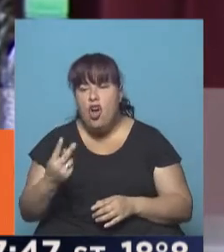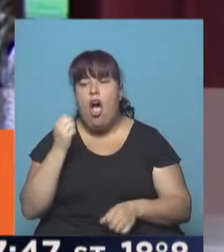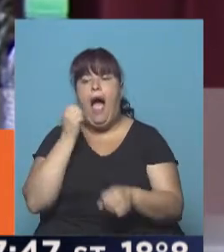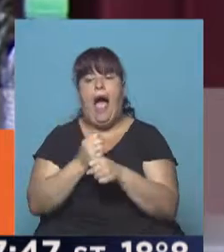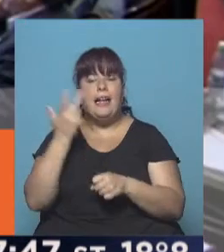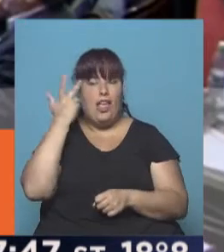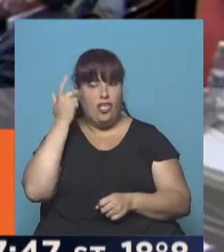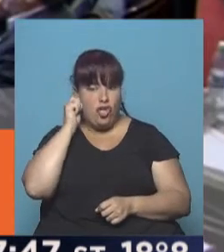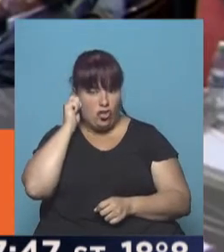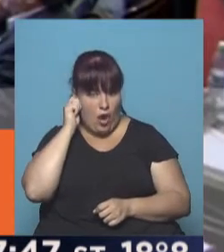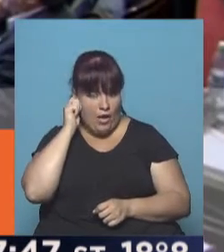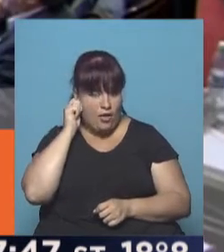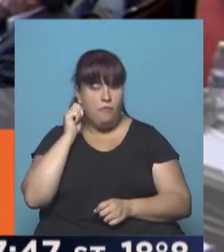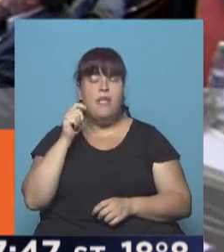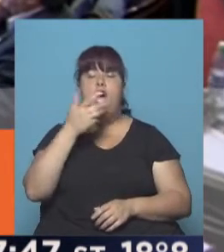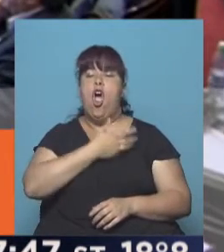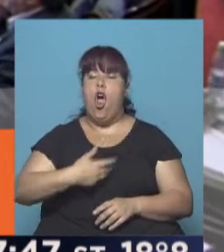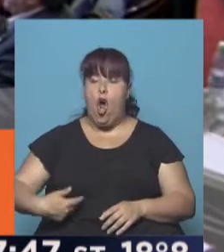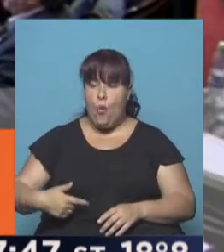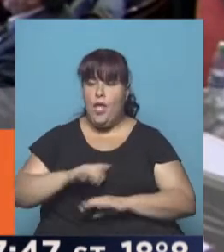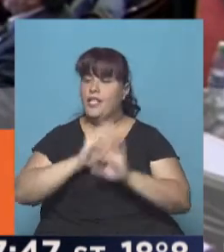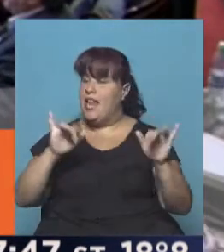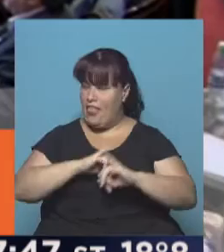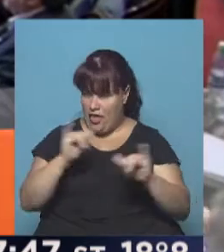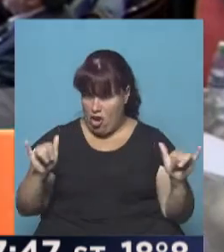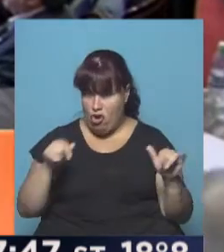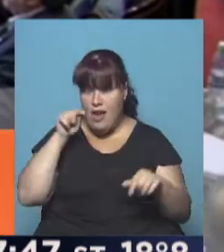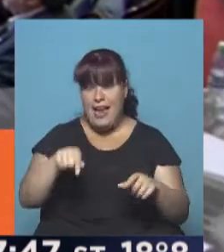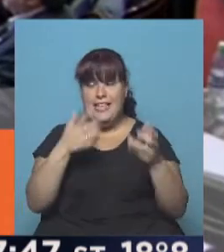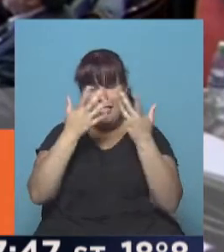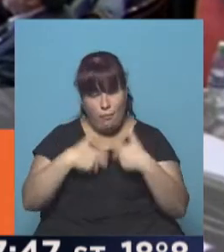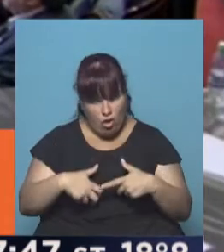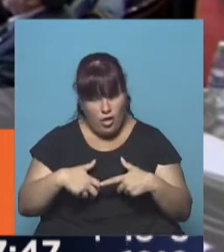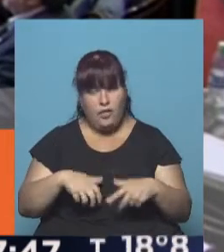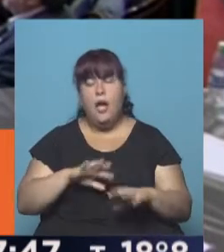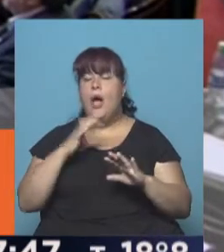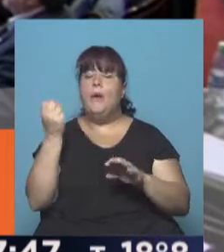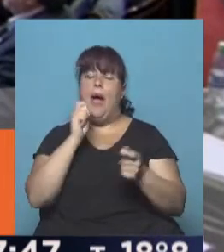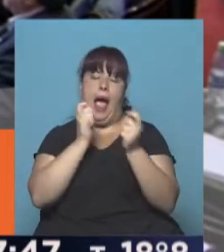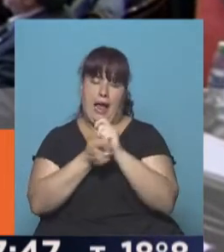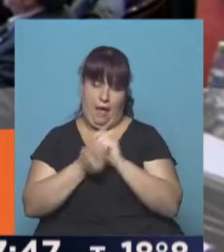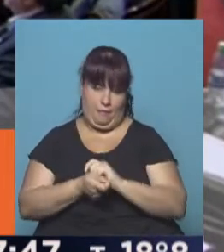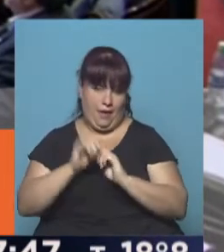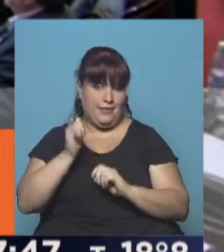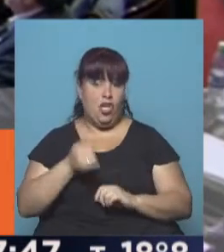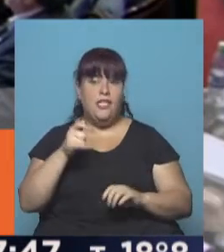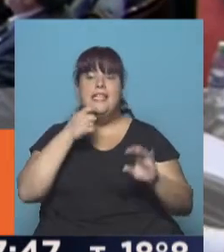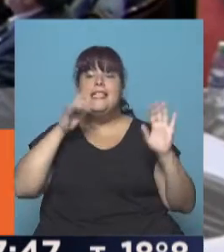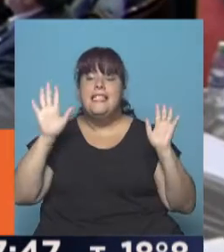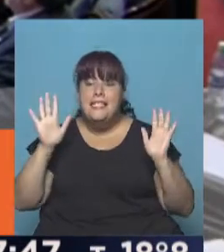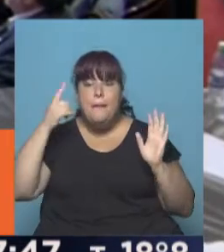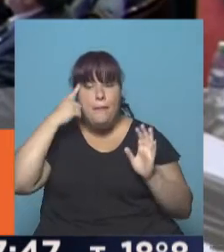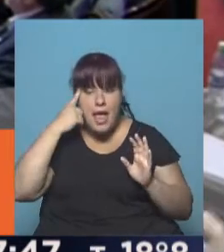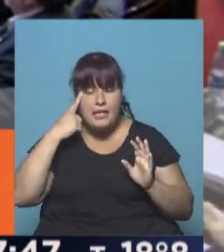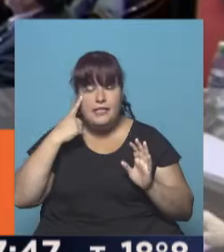los 18 años de edad. El Ejecutivo ya adelantó que este proyecto está dispuesto a modificarlo siempre y cuando se